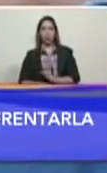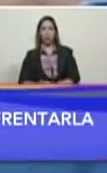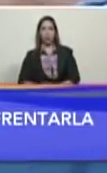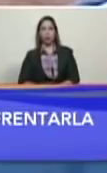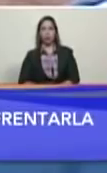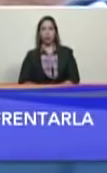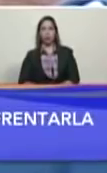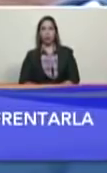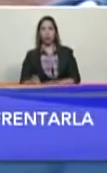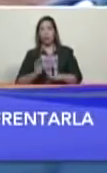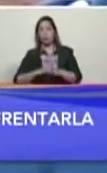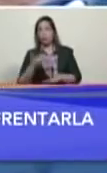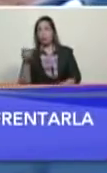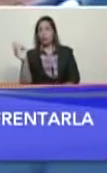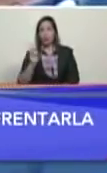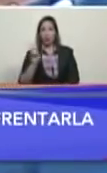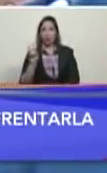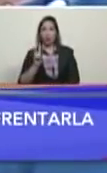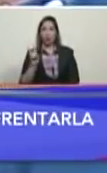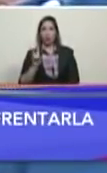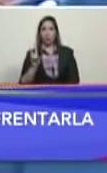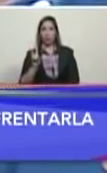Porque Venezuela,